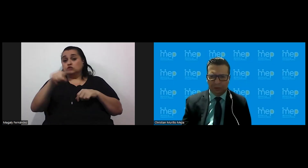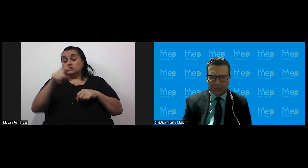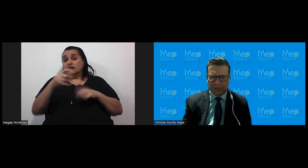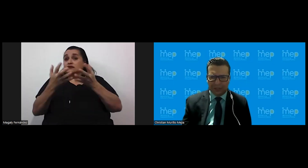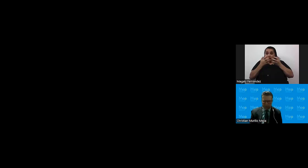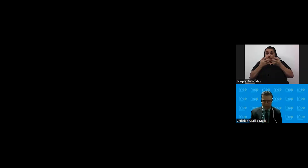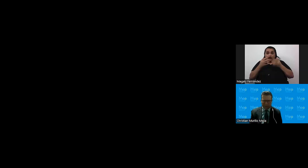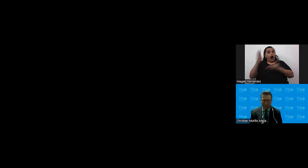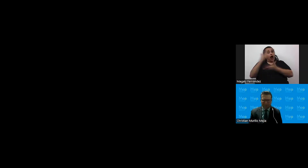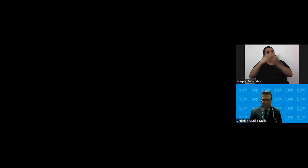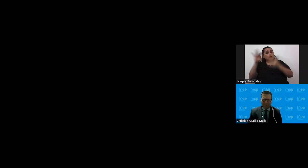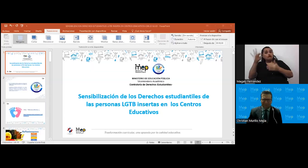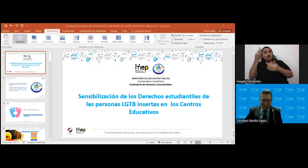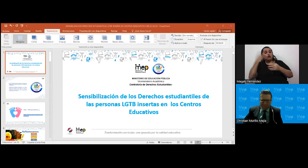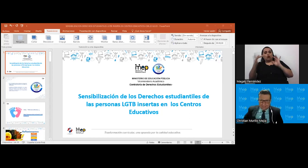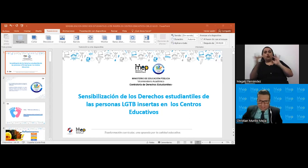forma contactarnos